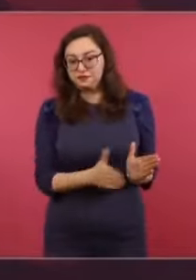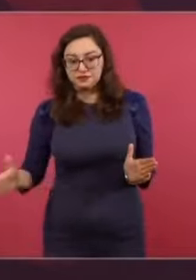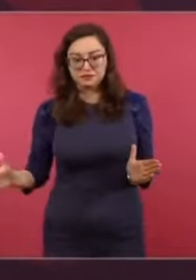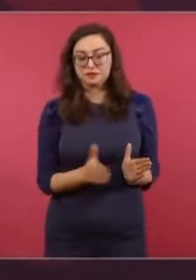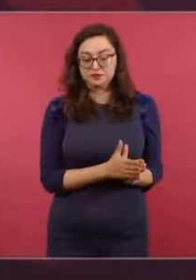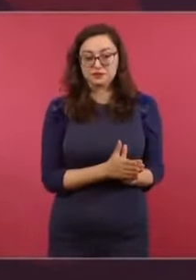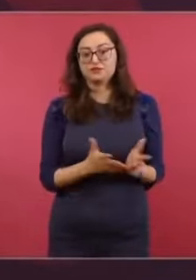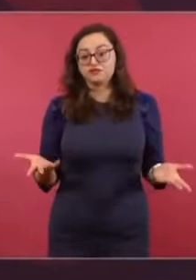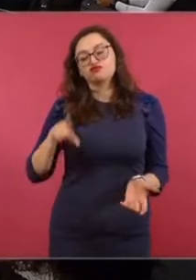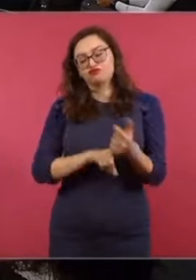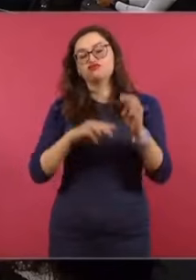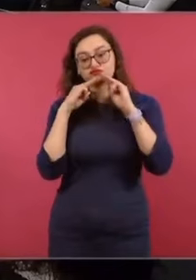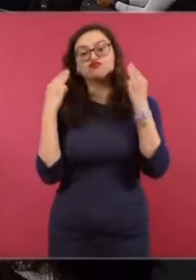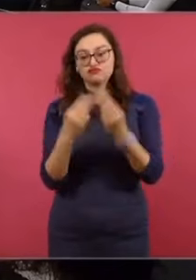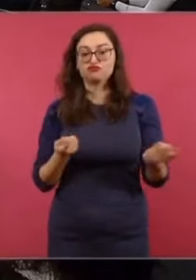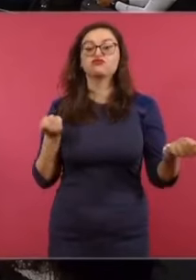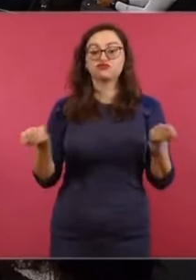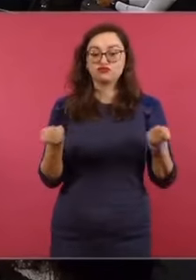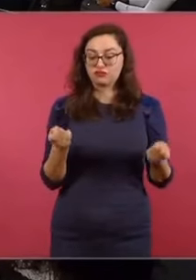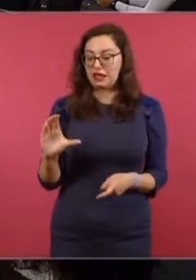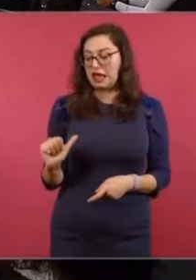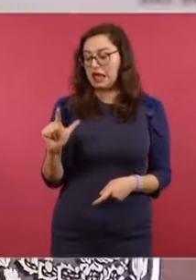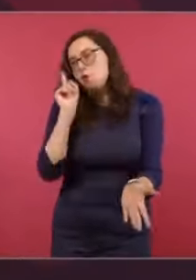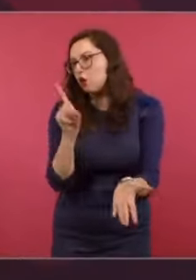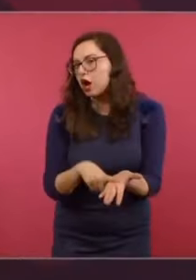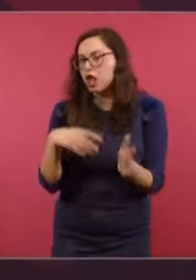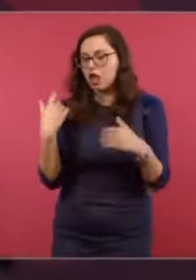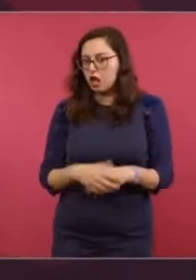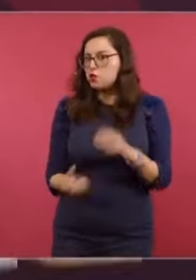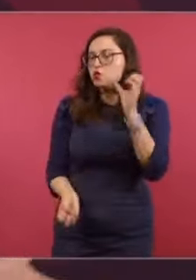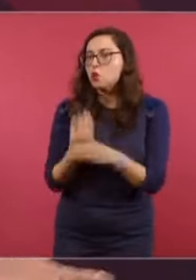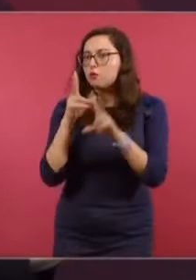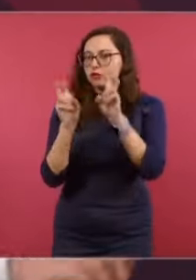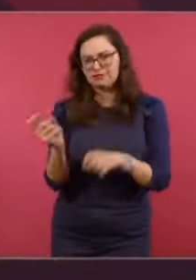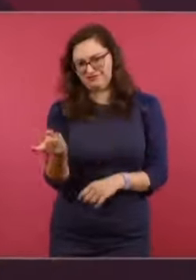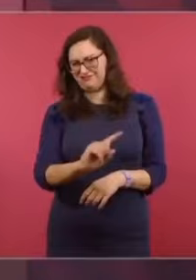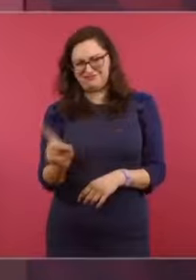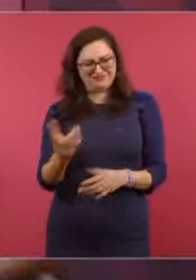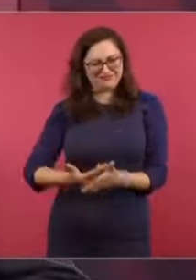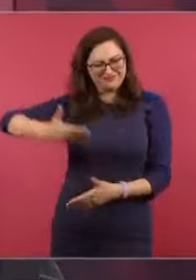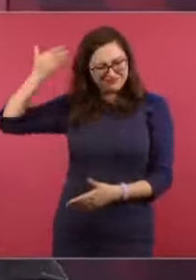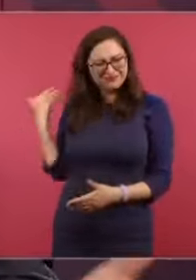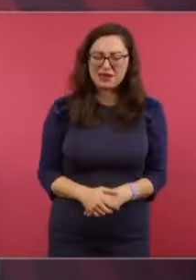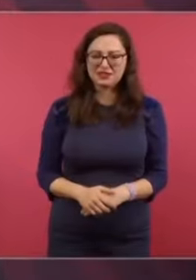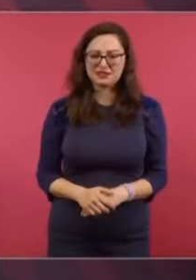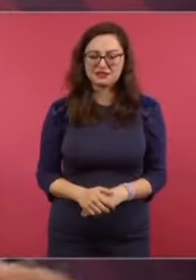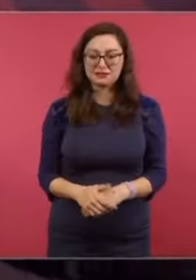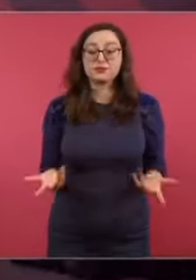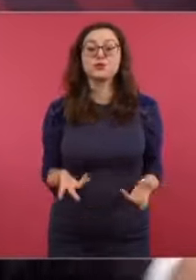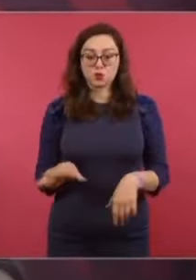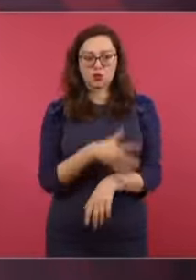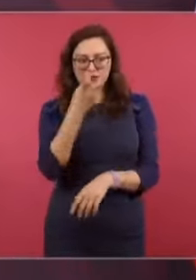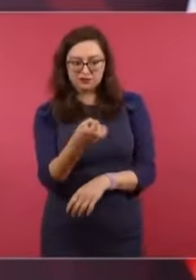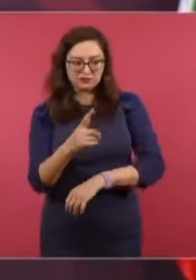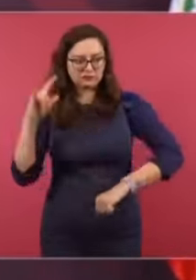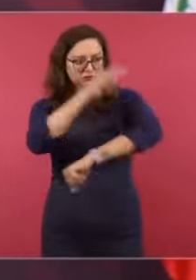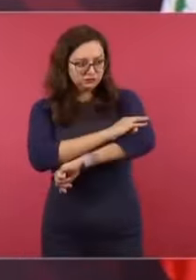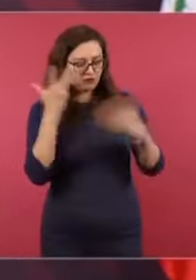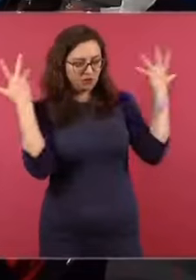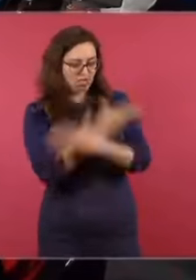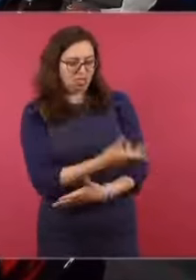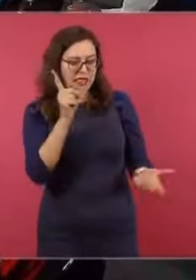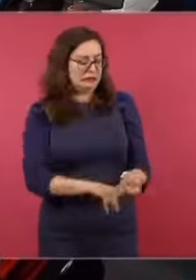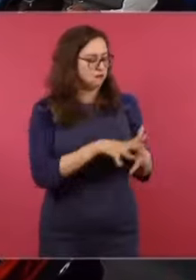imperaba el narcoestado durante el gobierno de Felipe Calderón Yo quiero agradecerle a la Secretaría de Marina por qué tomamos la decisión de que la Secretaría de Marina